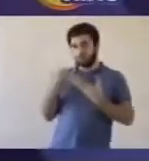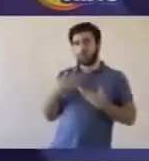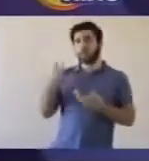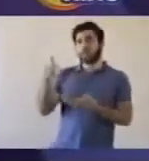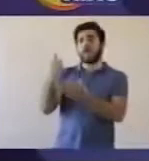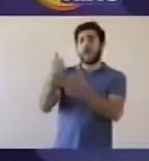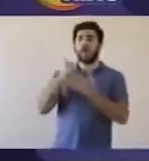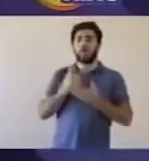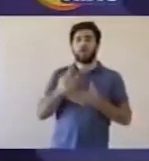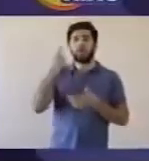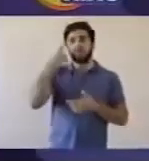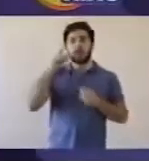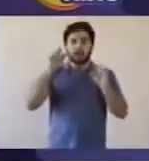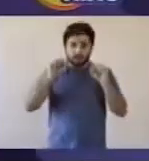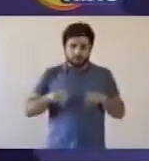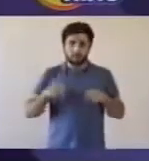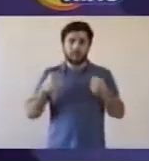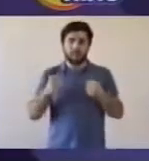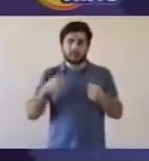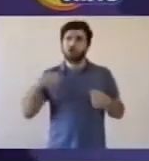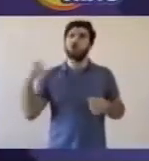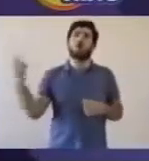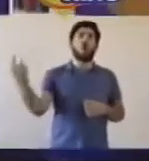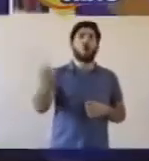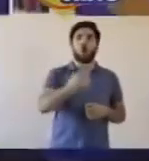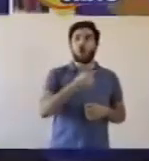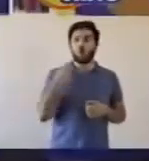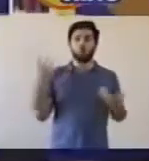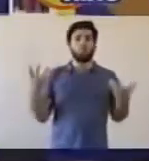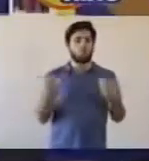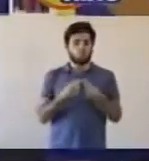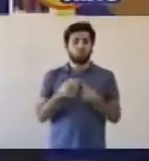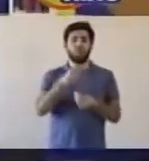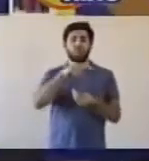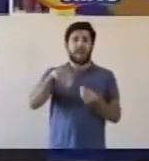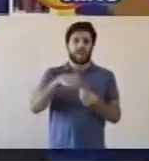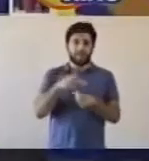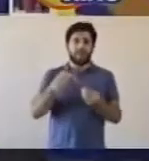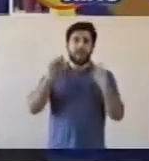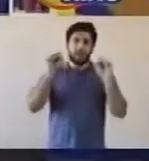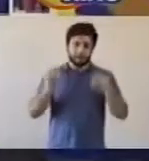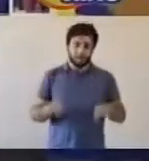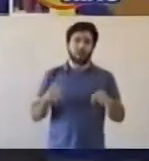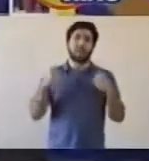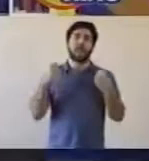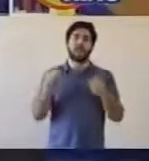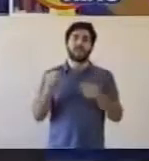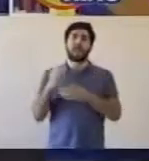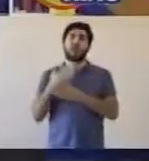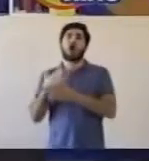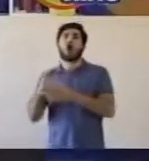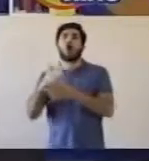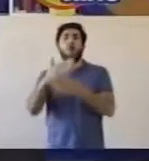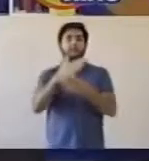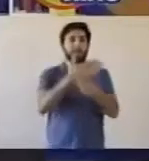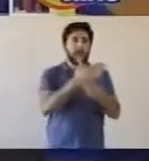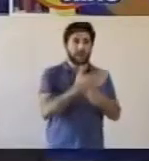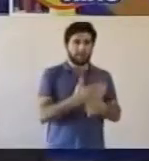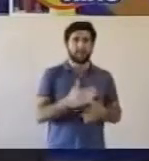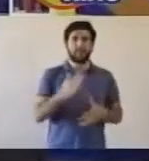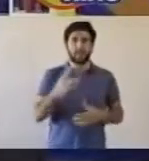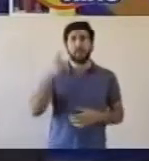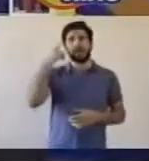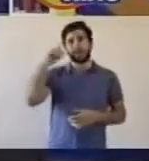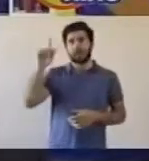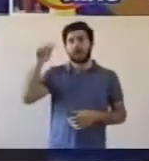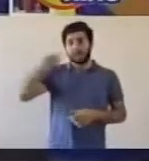Entonces eso nos va a ayudar a nosotros a poder trabajar en familia. El hacerlo, el compartir, o sea, todo esto nos va a